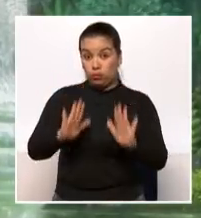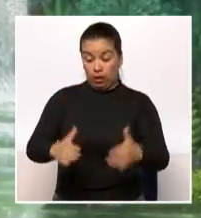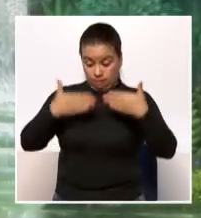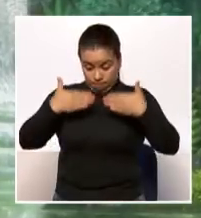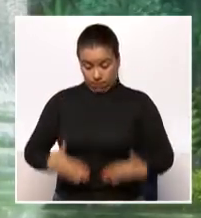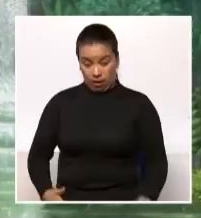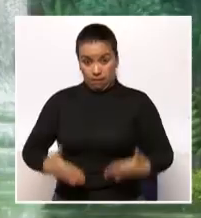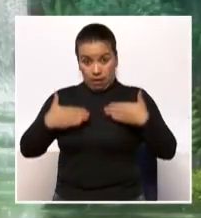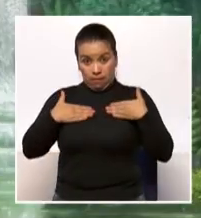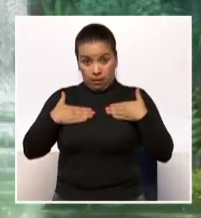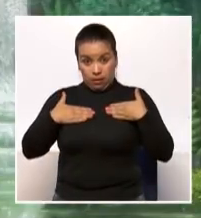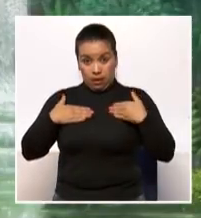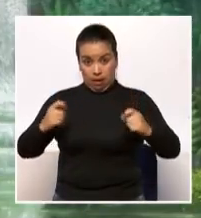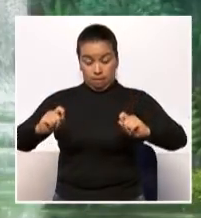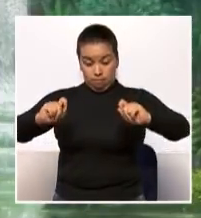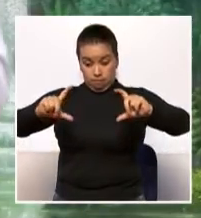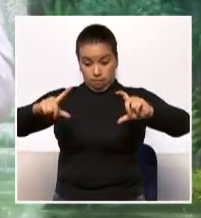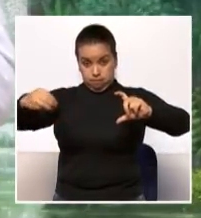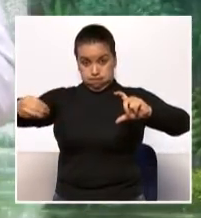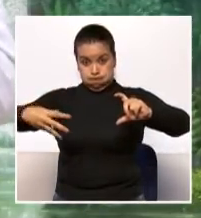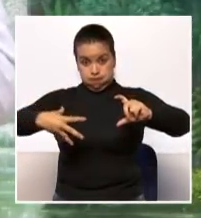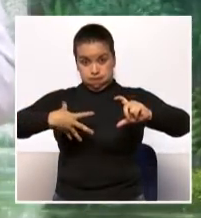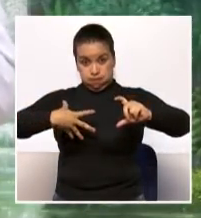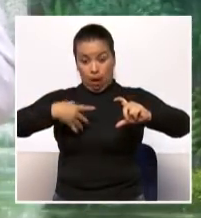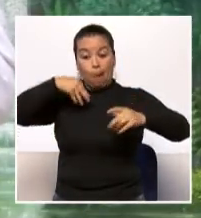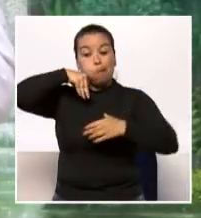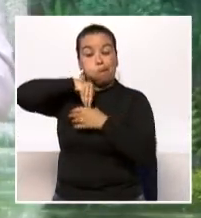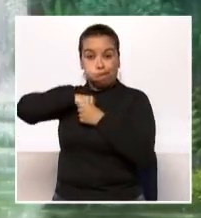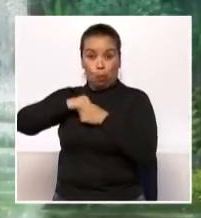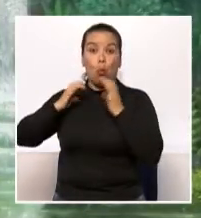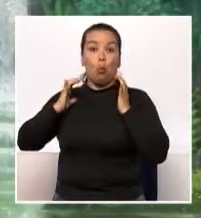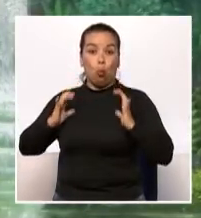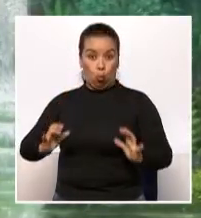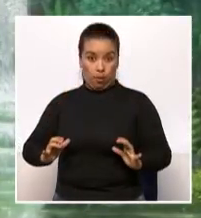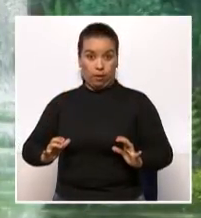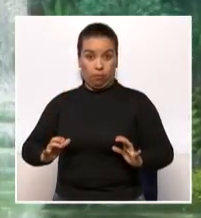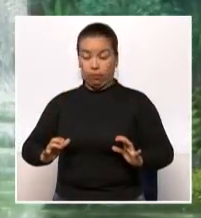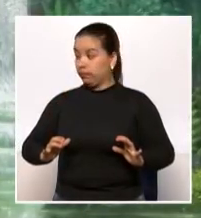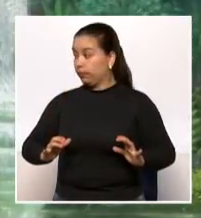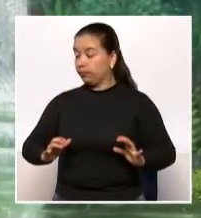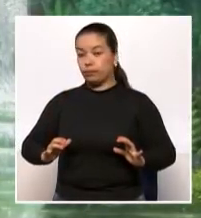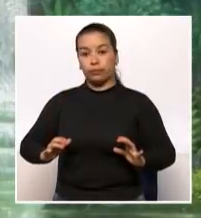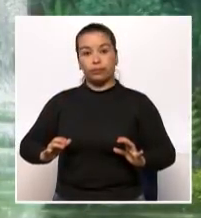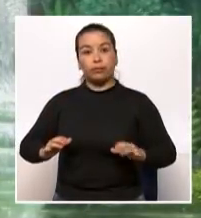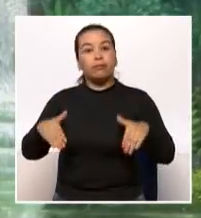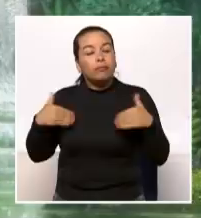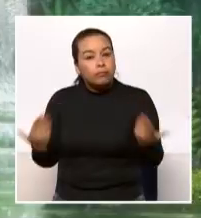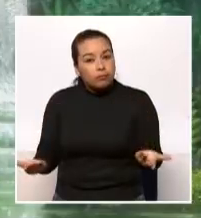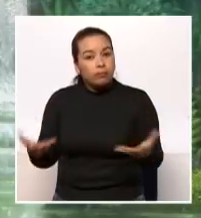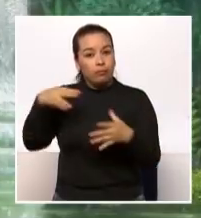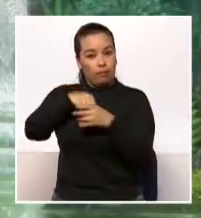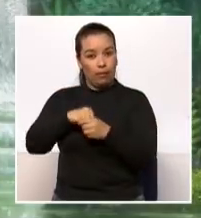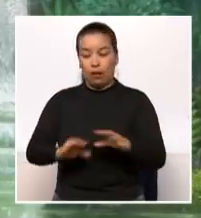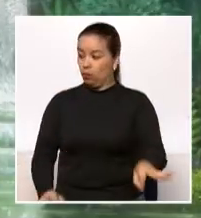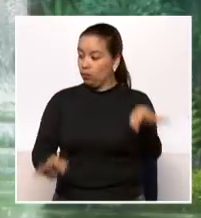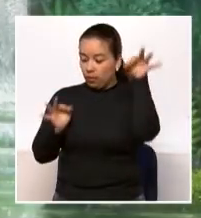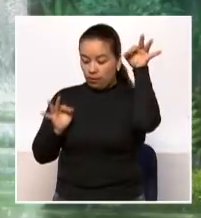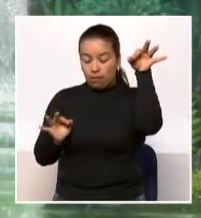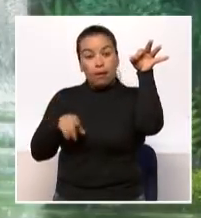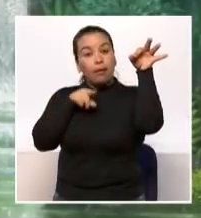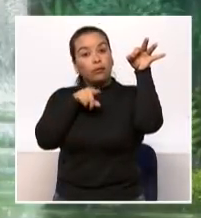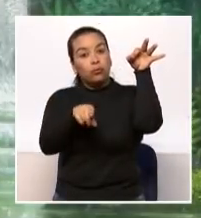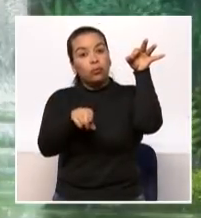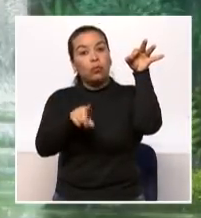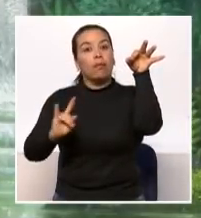al atravesarlo, el rayo va quedando en su cuerpo, de acuerdo a la densidad, y hay una placa donde llegan